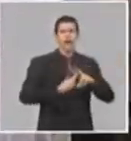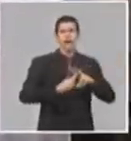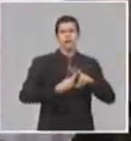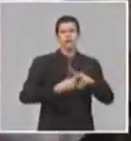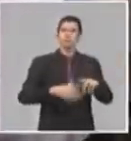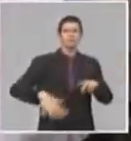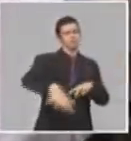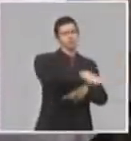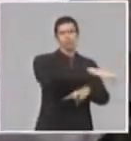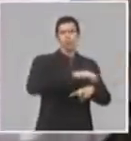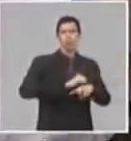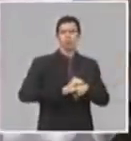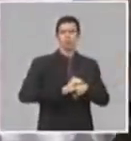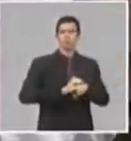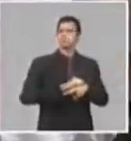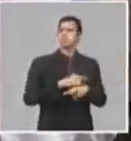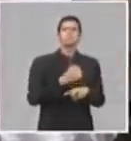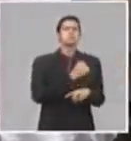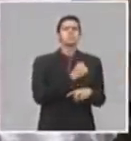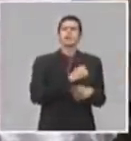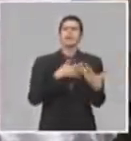sea, la economía